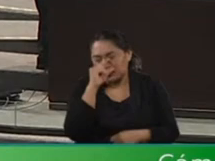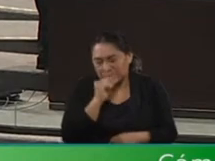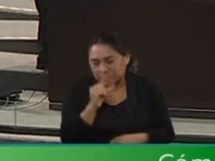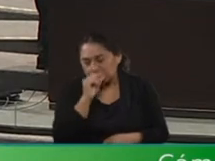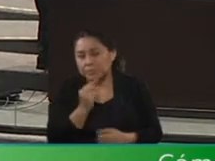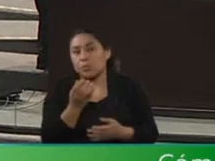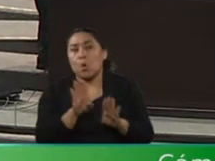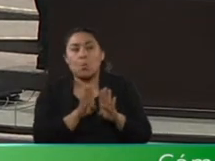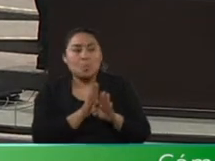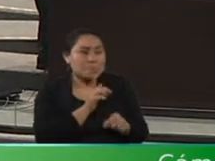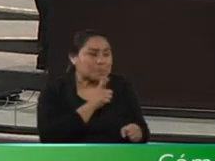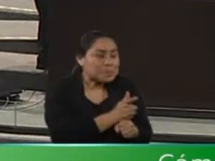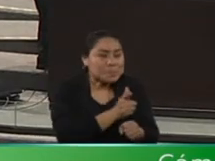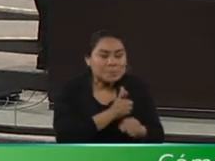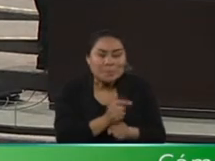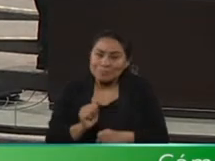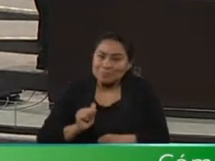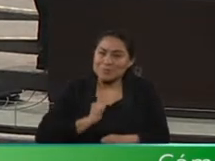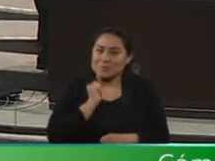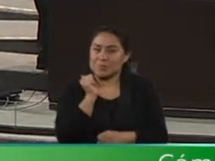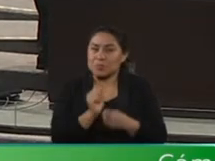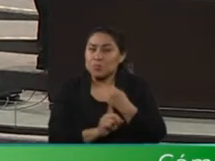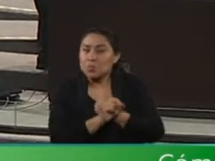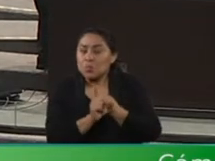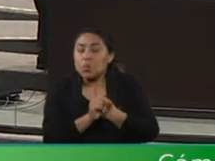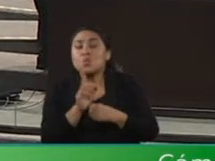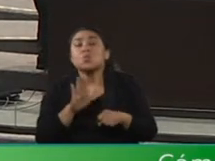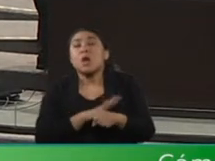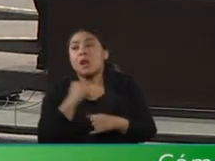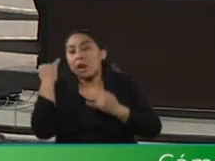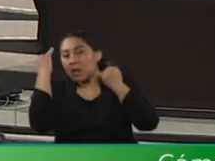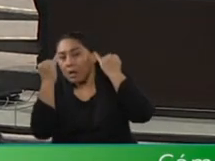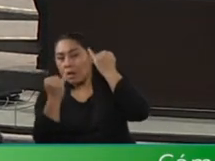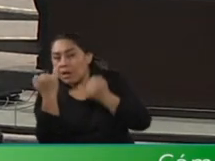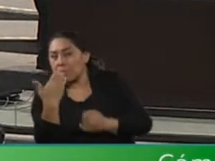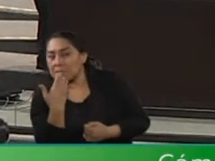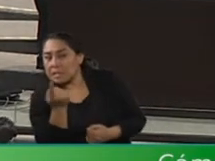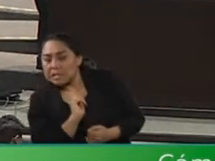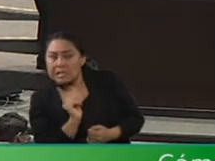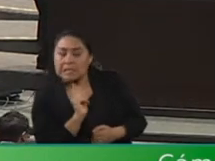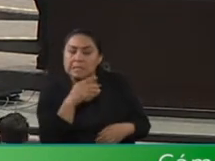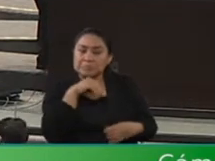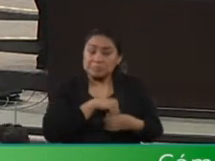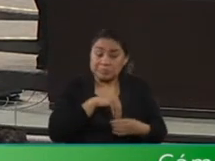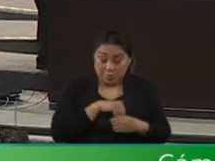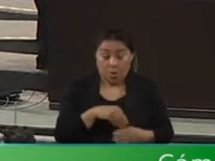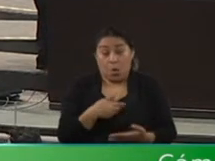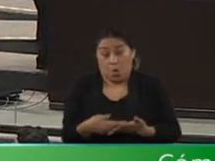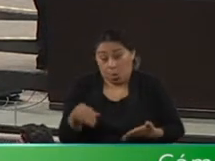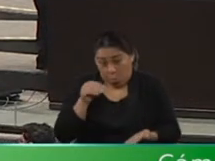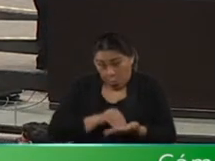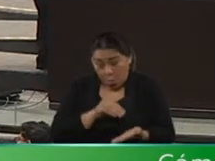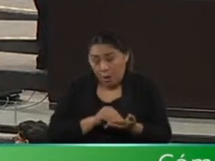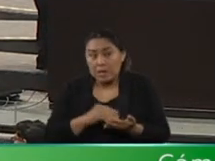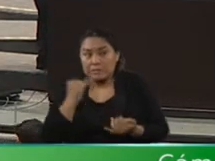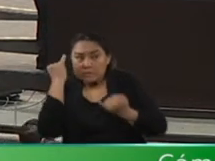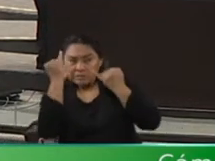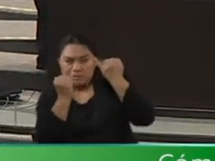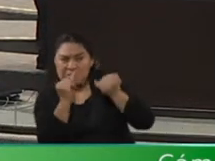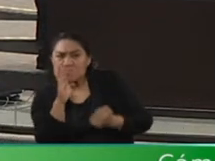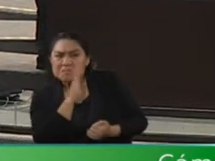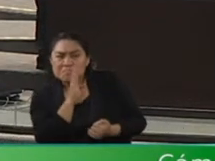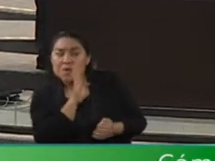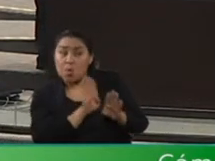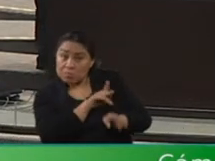atención oportuna de estos problemas son los estigmas sociales aún hoy existen prejuicios en torno al